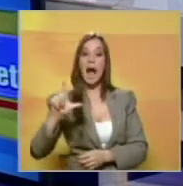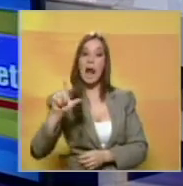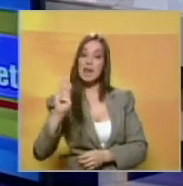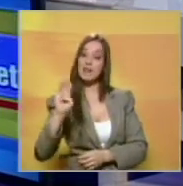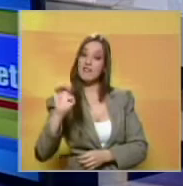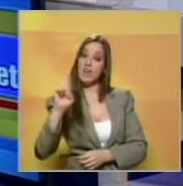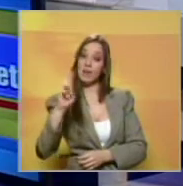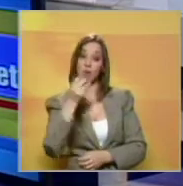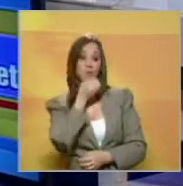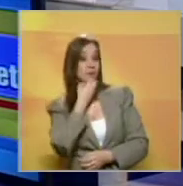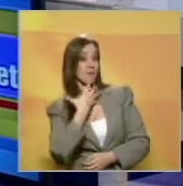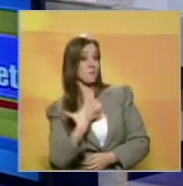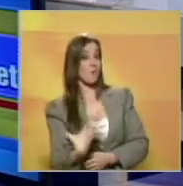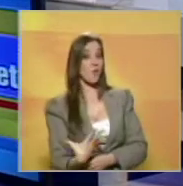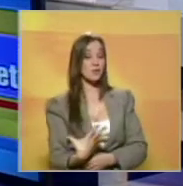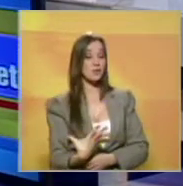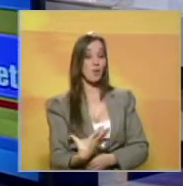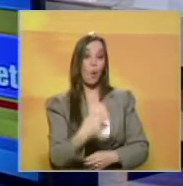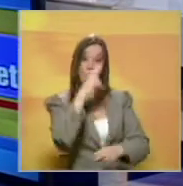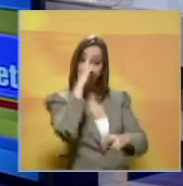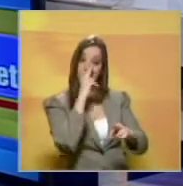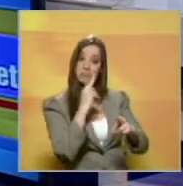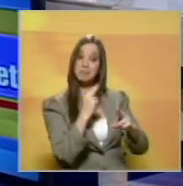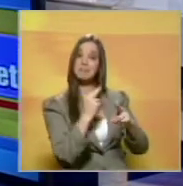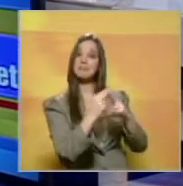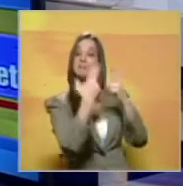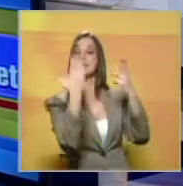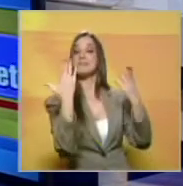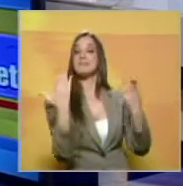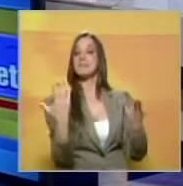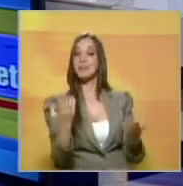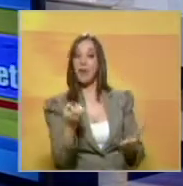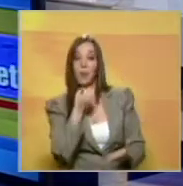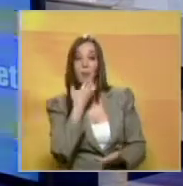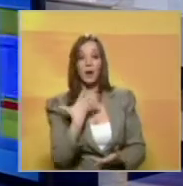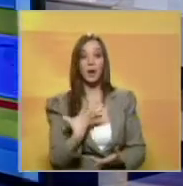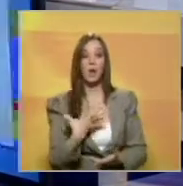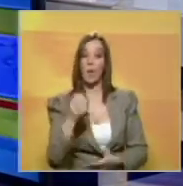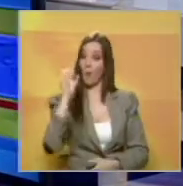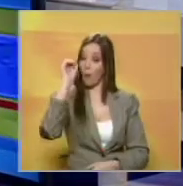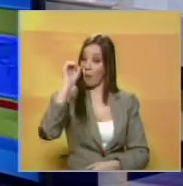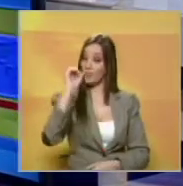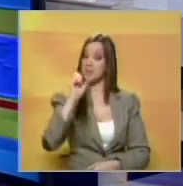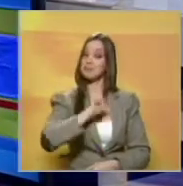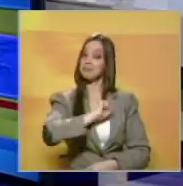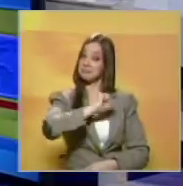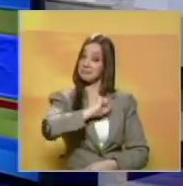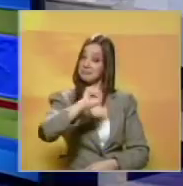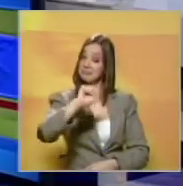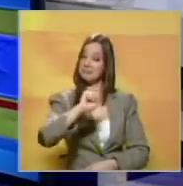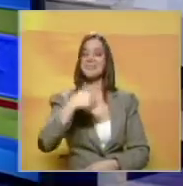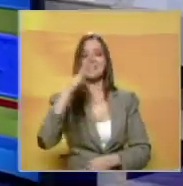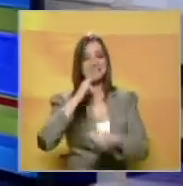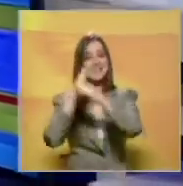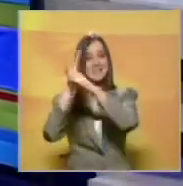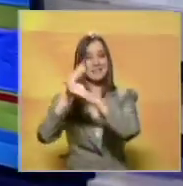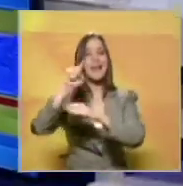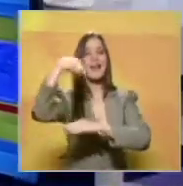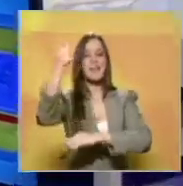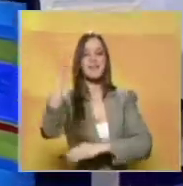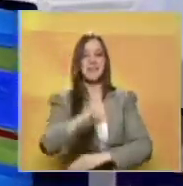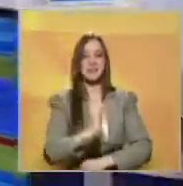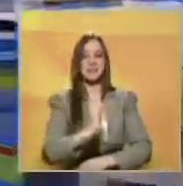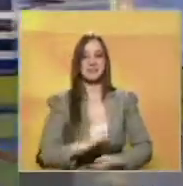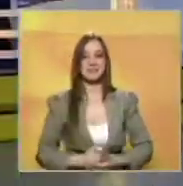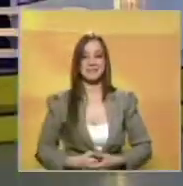toda su gente. le hace gala a su apellido, ¿verdad? Que él es hermoso. Oye, Alberto, ahí te quedó ese piropo. Vamos a la pausa, regresaremos en